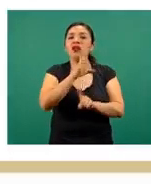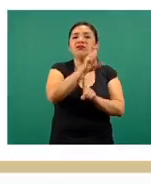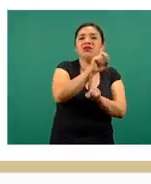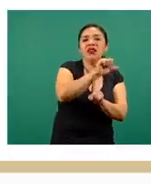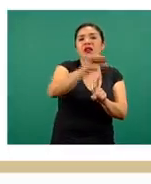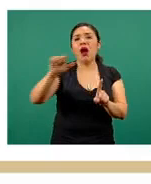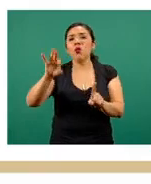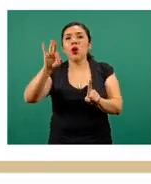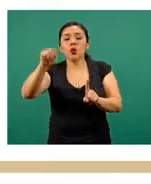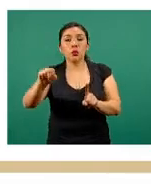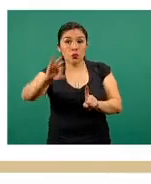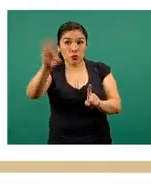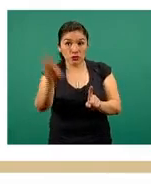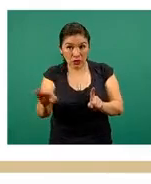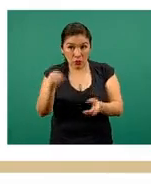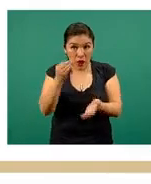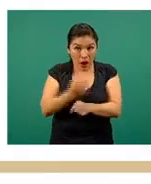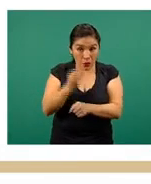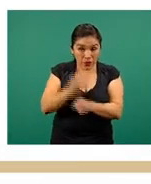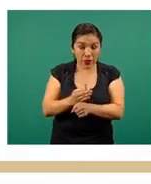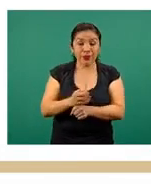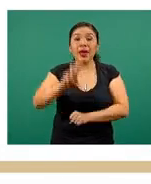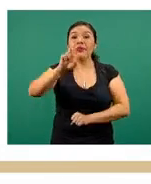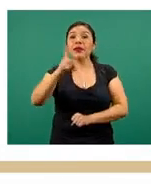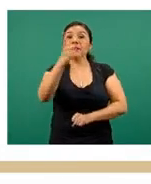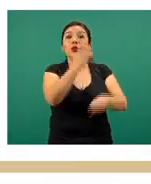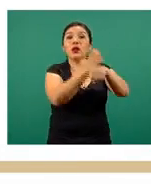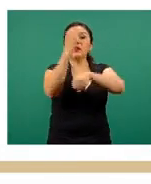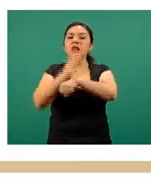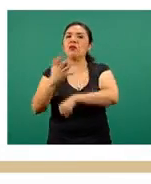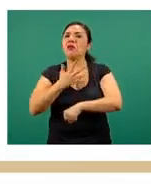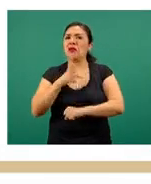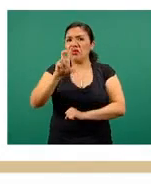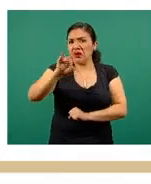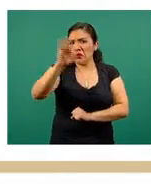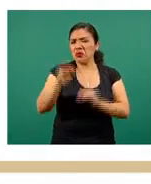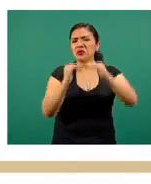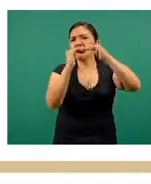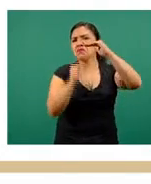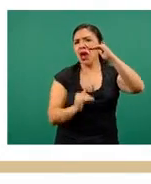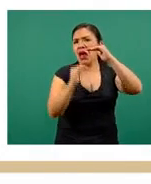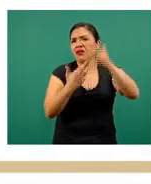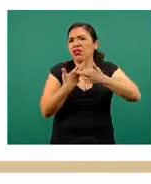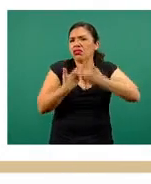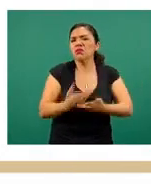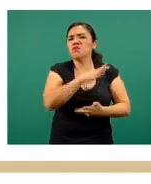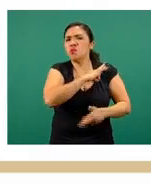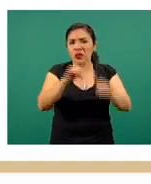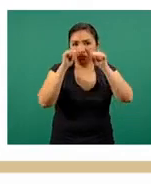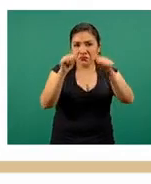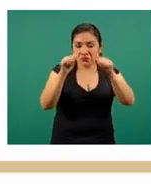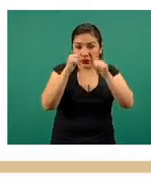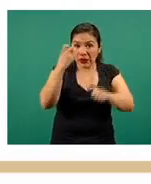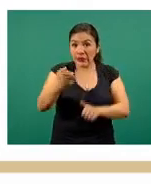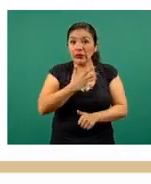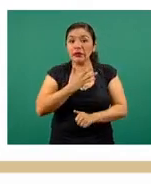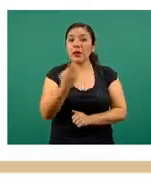el 49%, 31 entidades tienen menos del 30% de ocupación en este momento, lo cual deja más